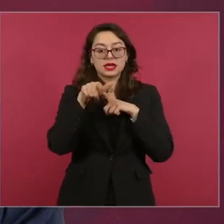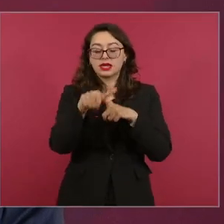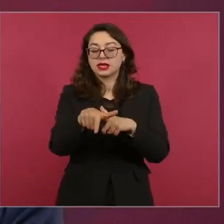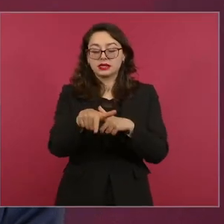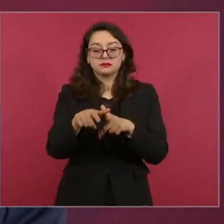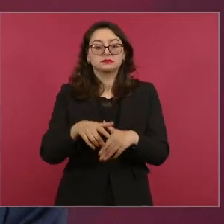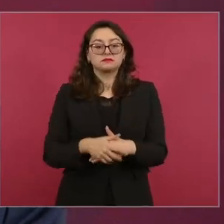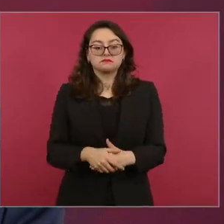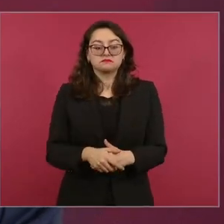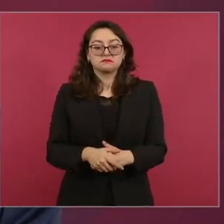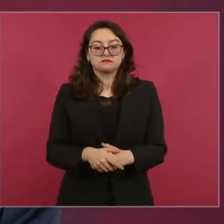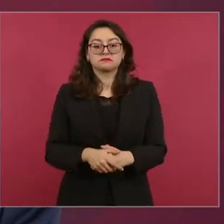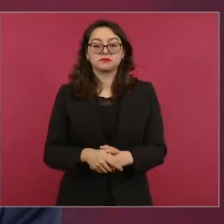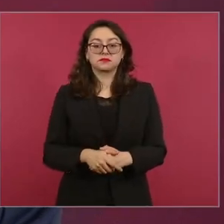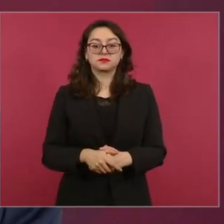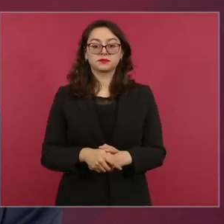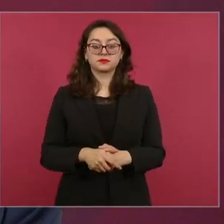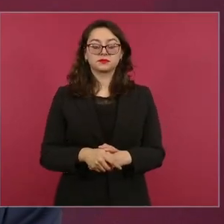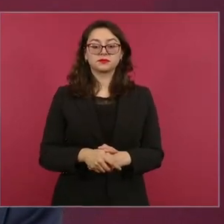qué es lo que